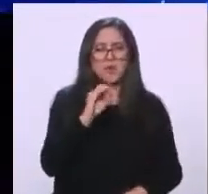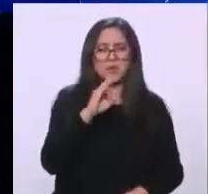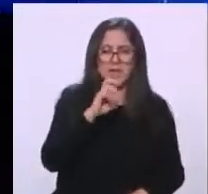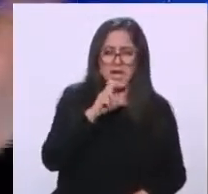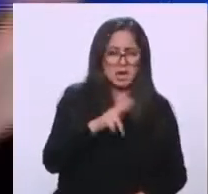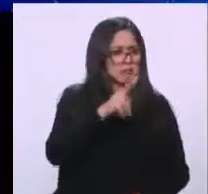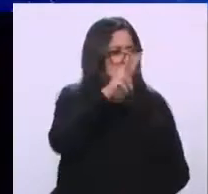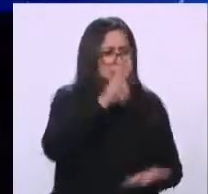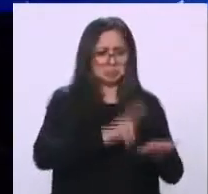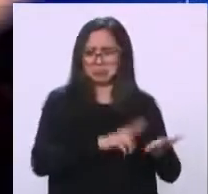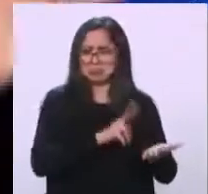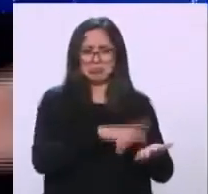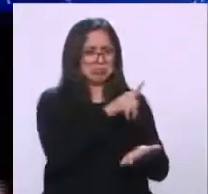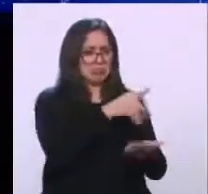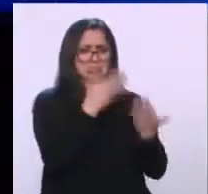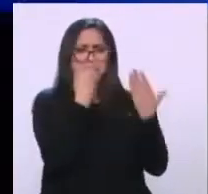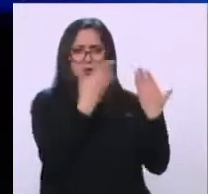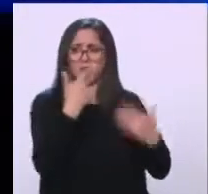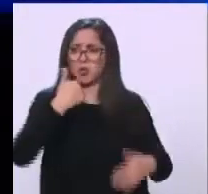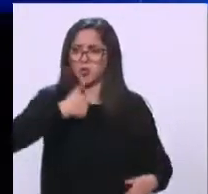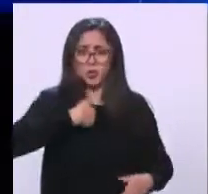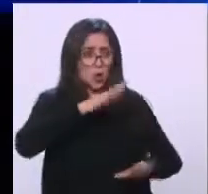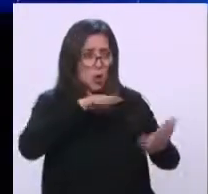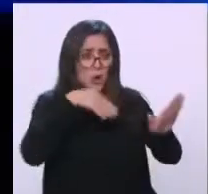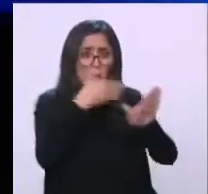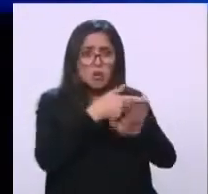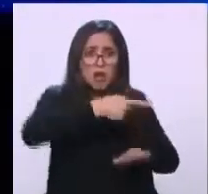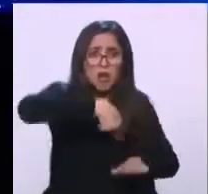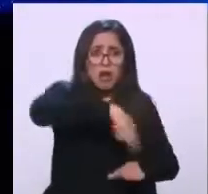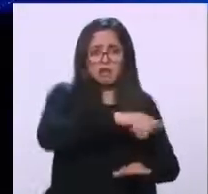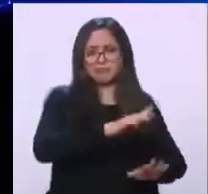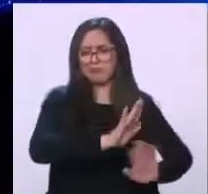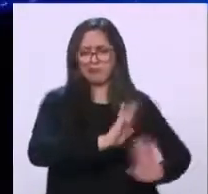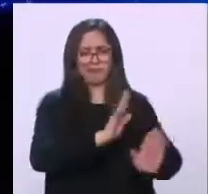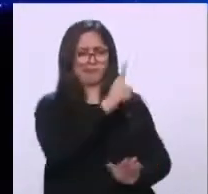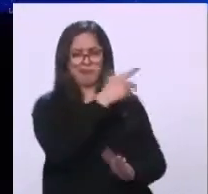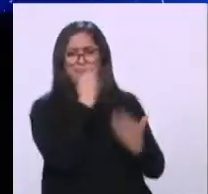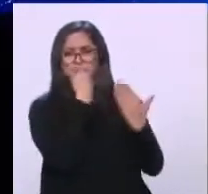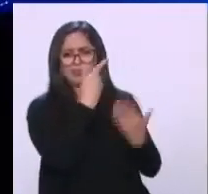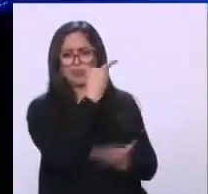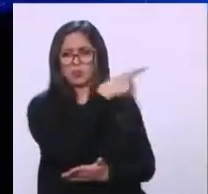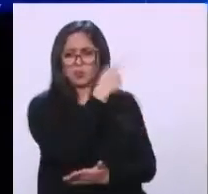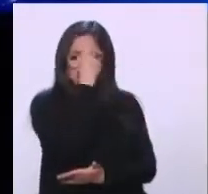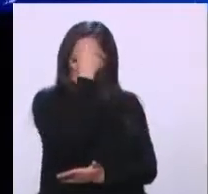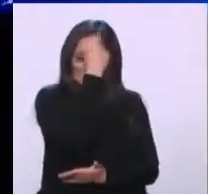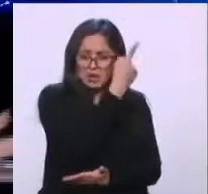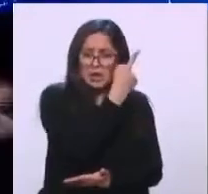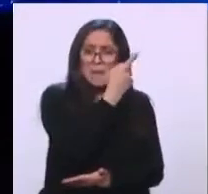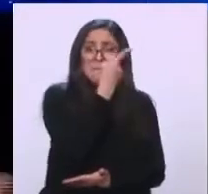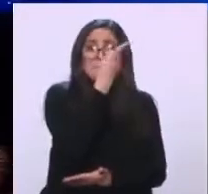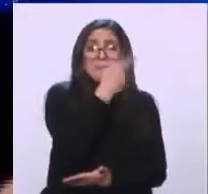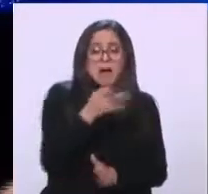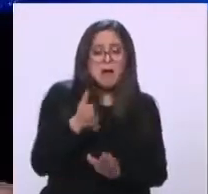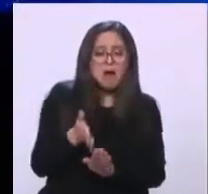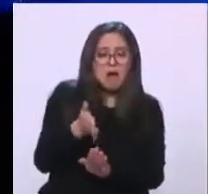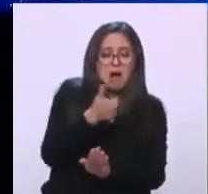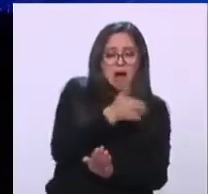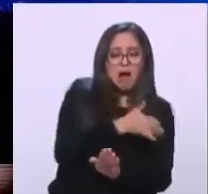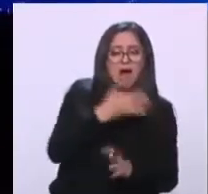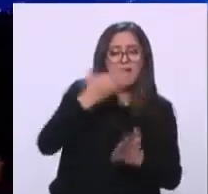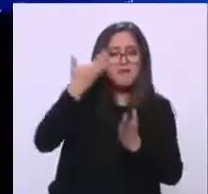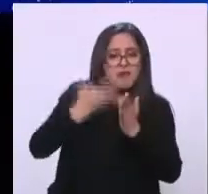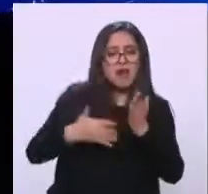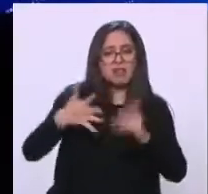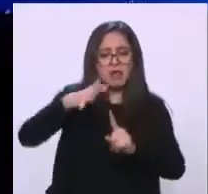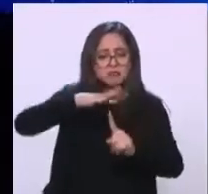la legitimidad que puedan tener, o sea, yo eso no lo voy a cuestionar, pero que de repente, exacto, dejamos de ver, ¿no? Todo el contexto,